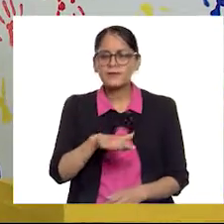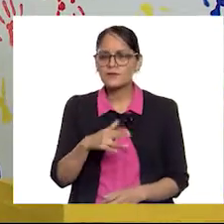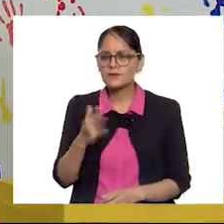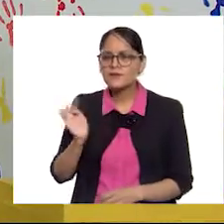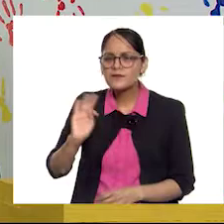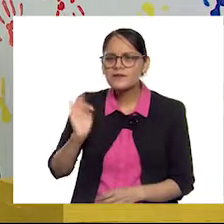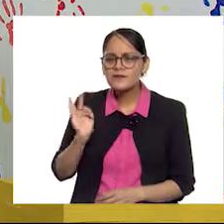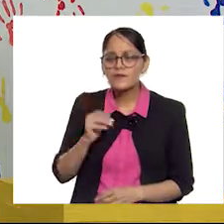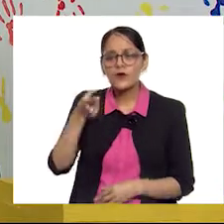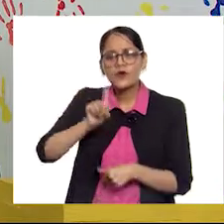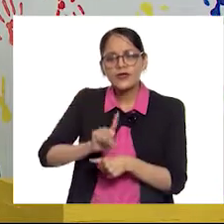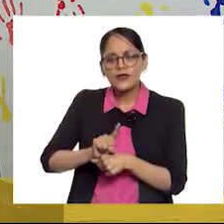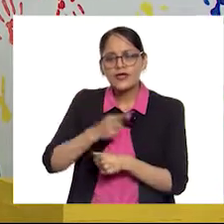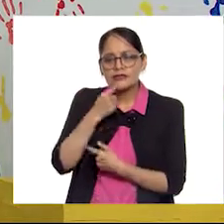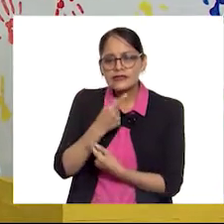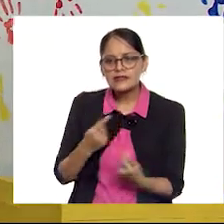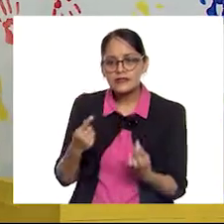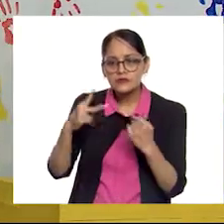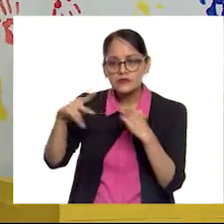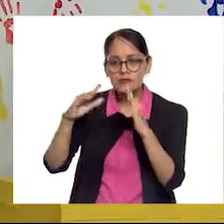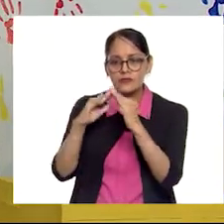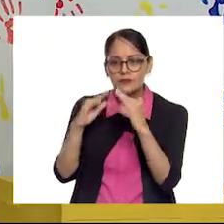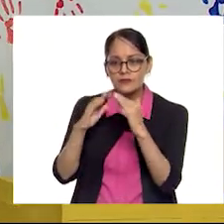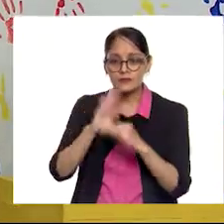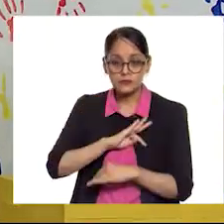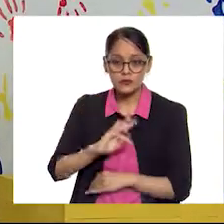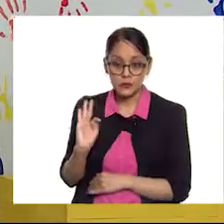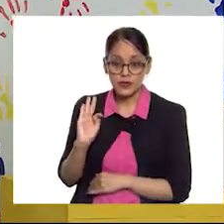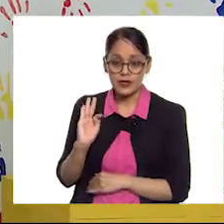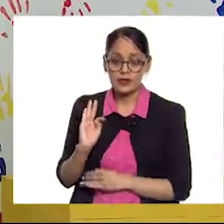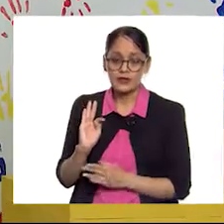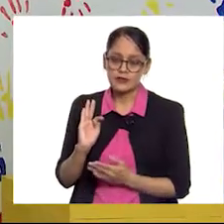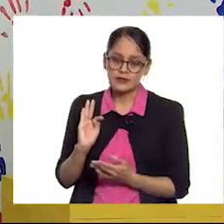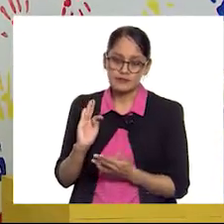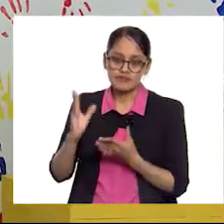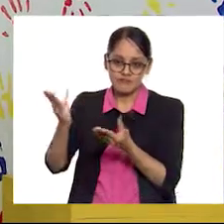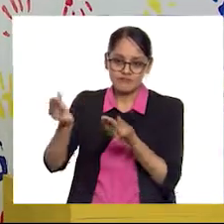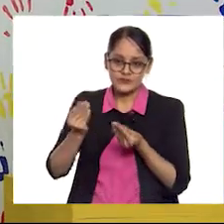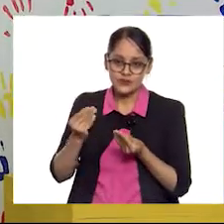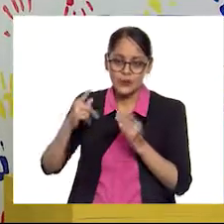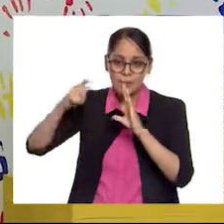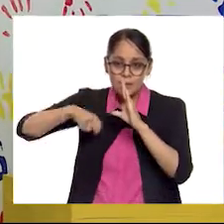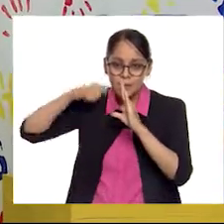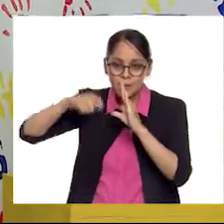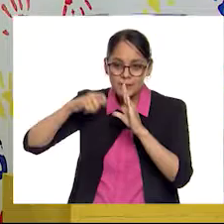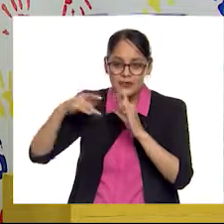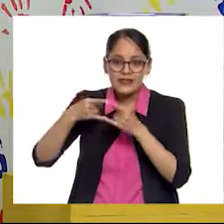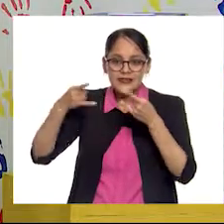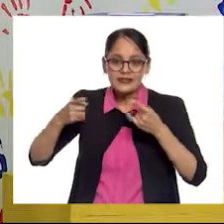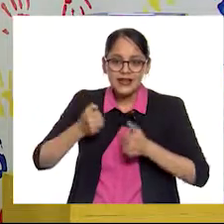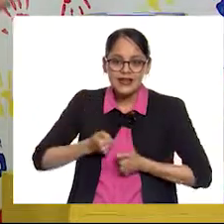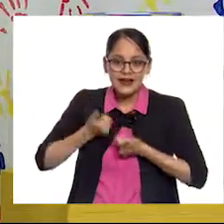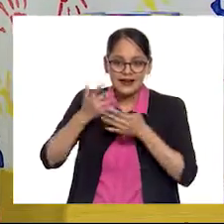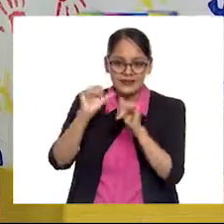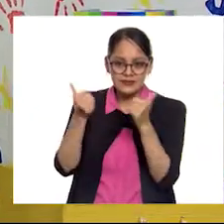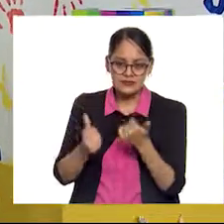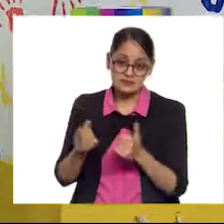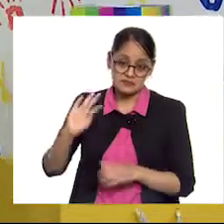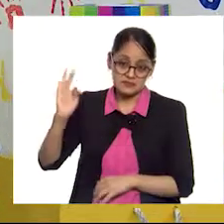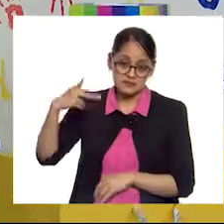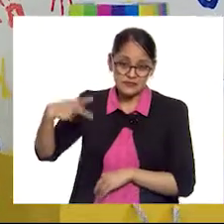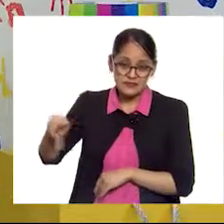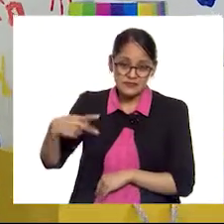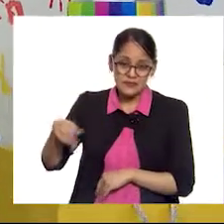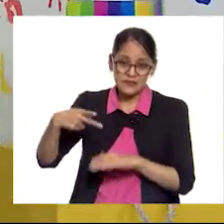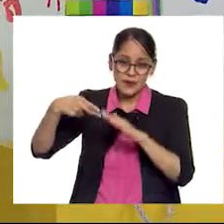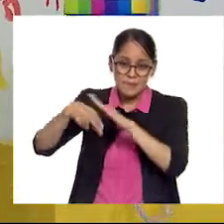un día alguno de los niños en casa nos pueda relatar o hacernos llegar su performance, representando, por ejemplo, su